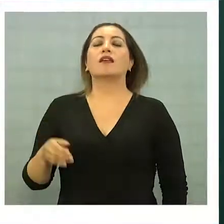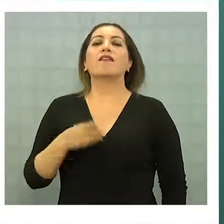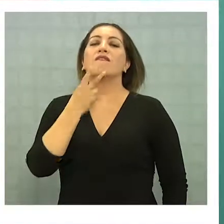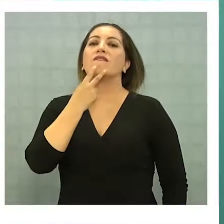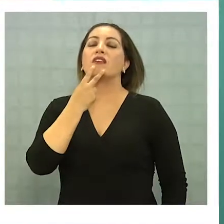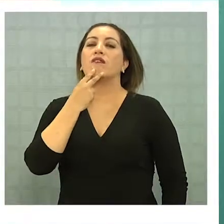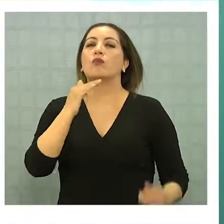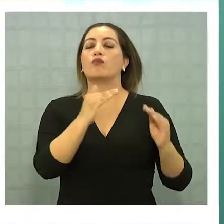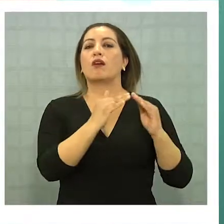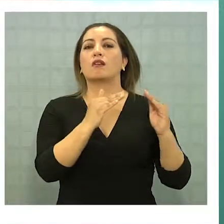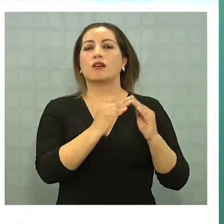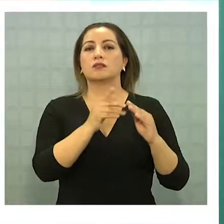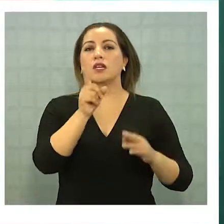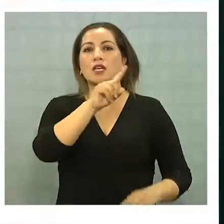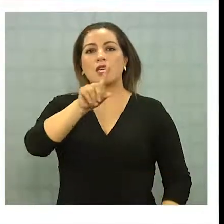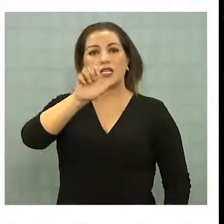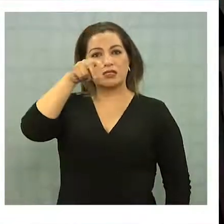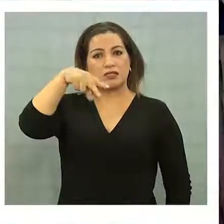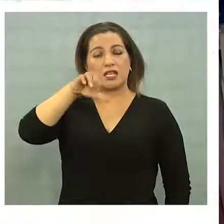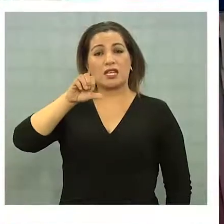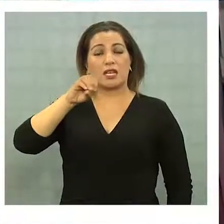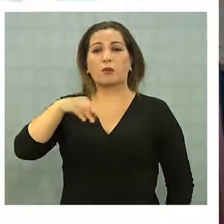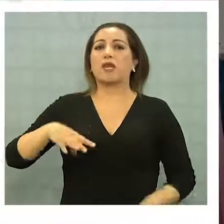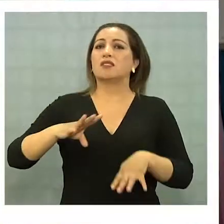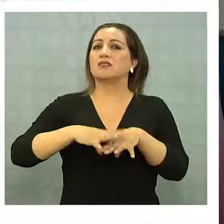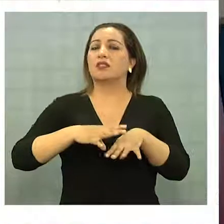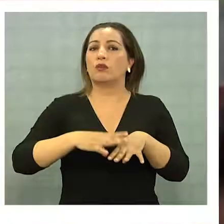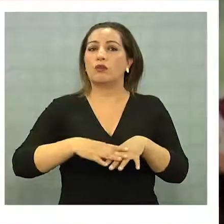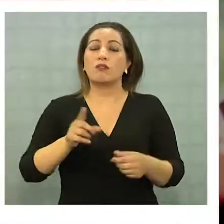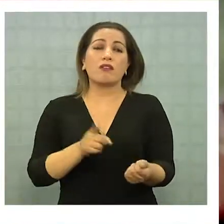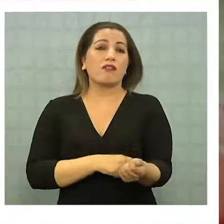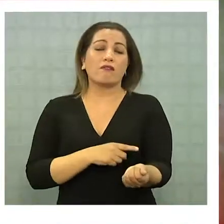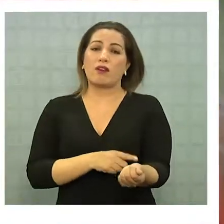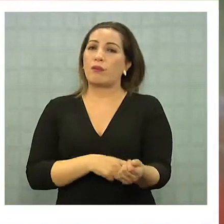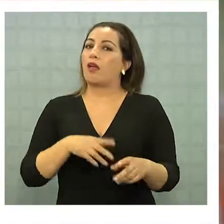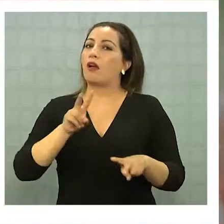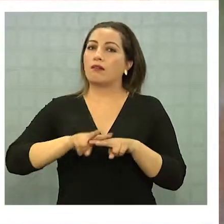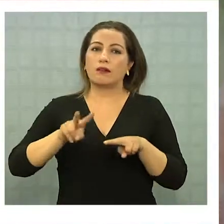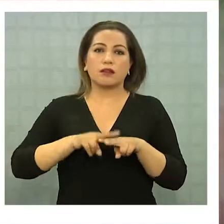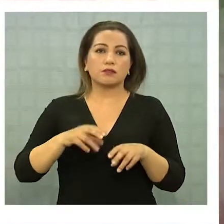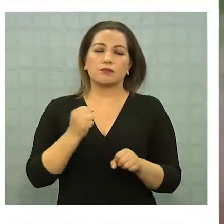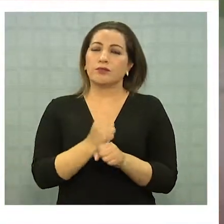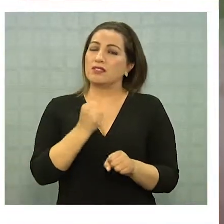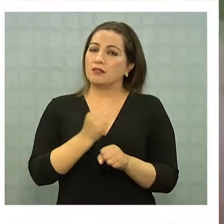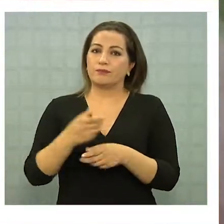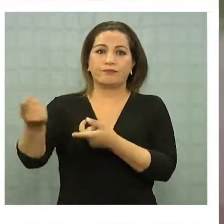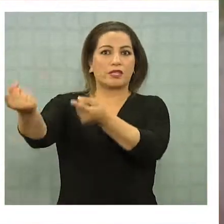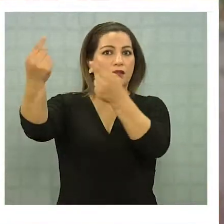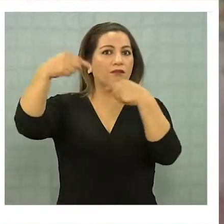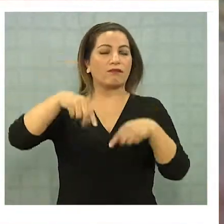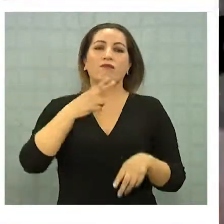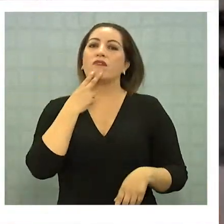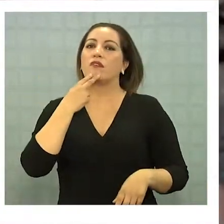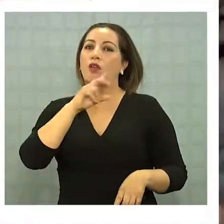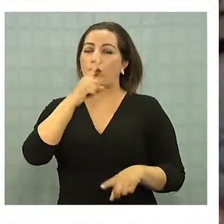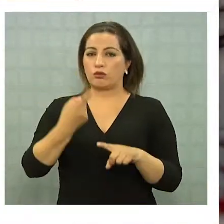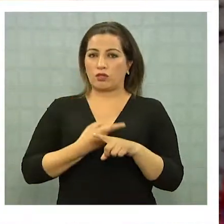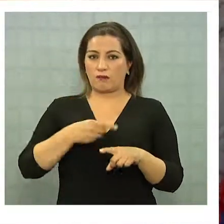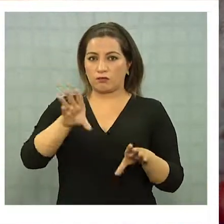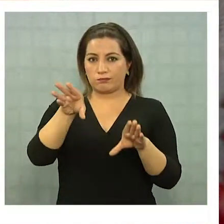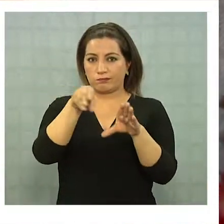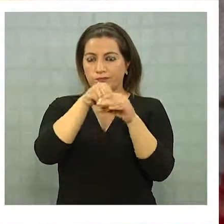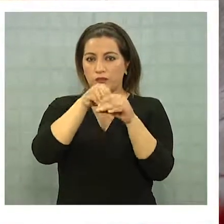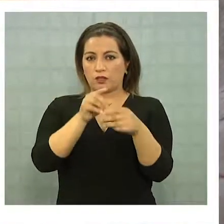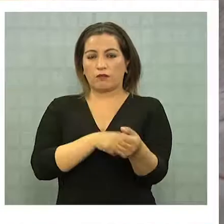Vargas vivía en un hogar asignado por el Cename en Chiloé y desde su familia se hacían las gestiones para que regresara a vivir con ellos.